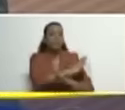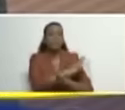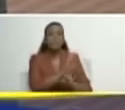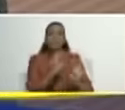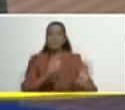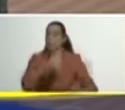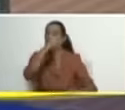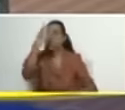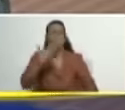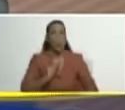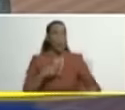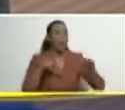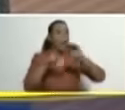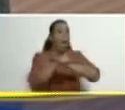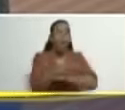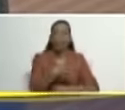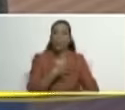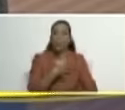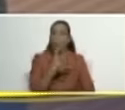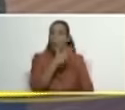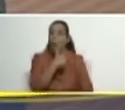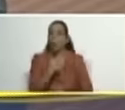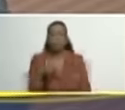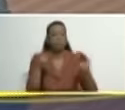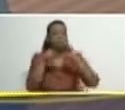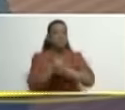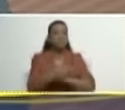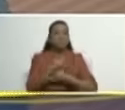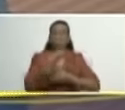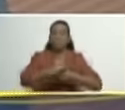aquí no hay sanciones.